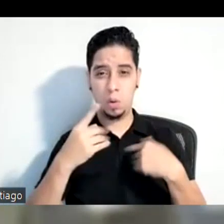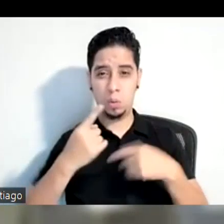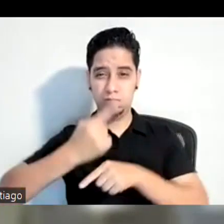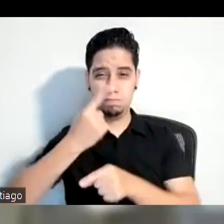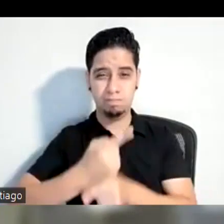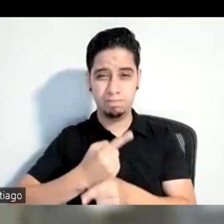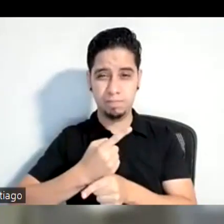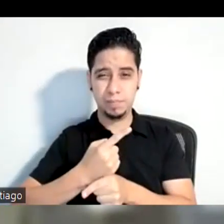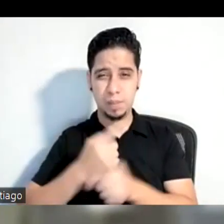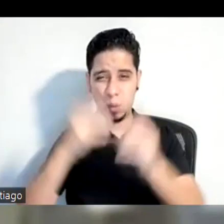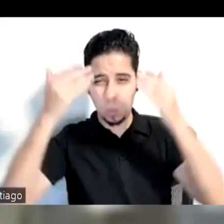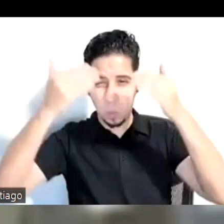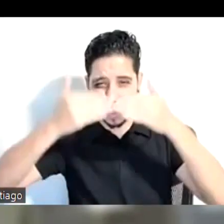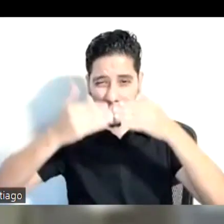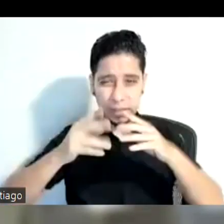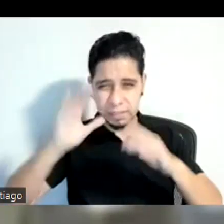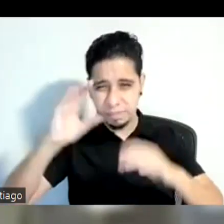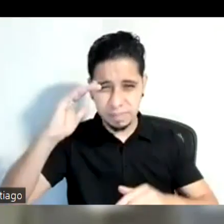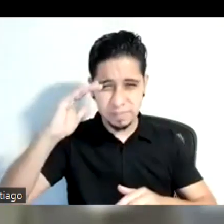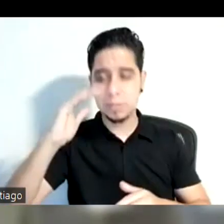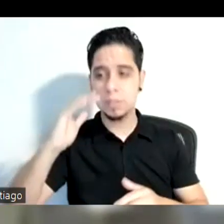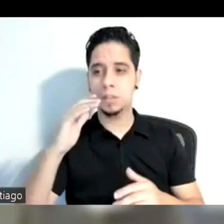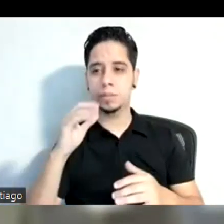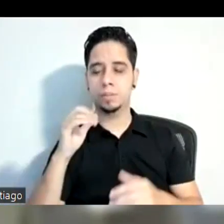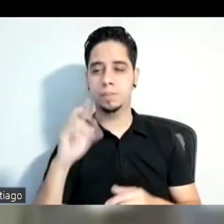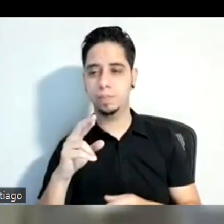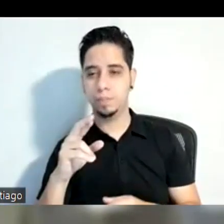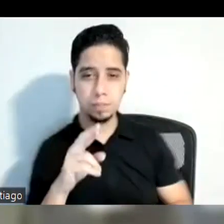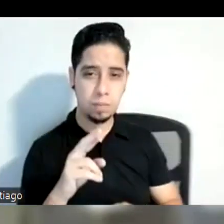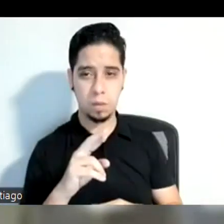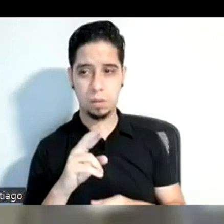la casa, por ejemplo, pues ponían